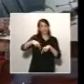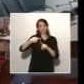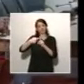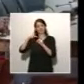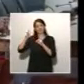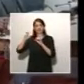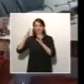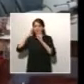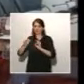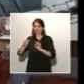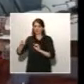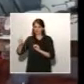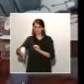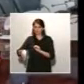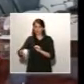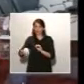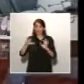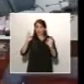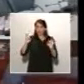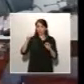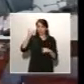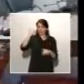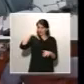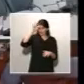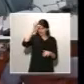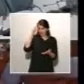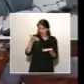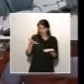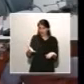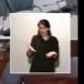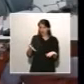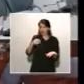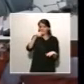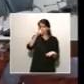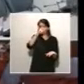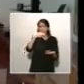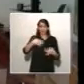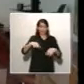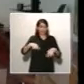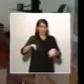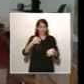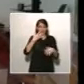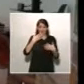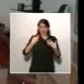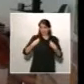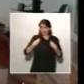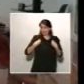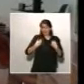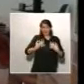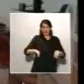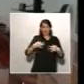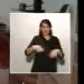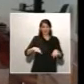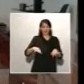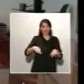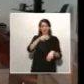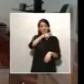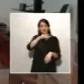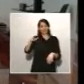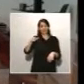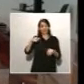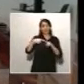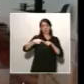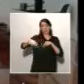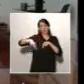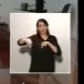en fin de semana, un momento en el que mucha gente, habitualmente, si la vida fuera normal como hasta ahora, se trasladaría, se movería, esto